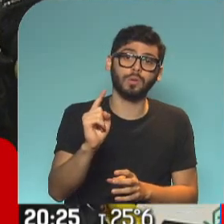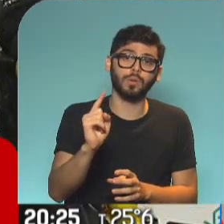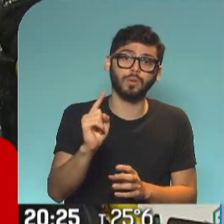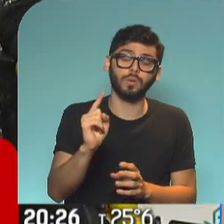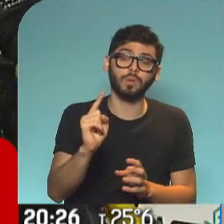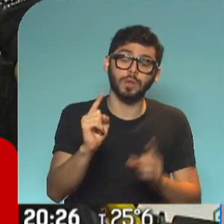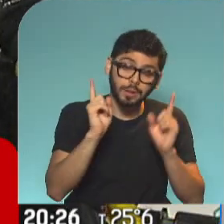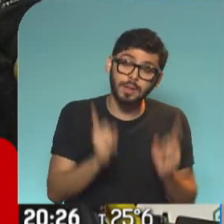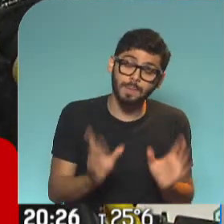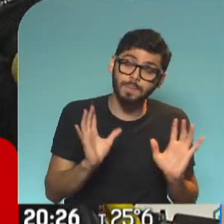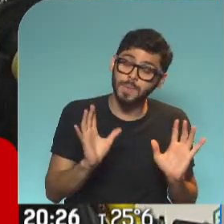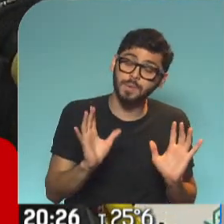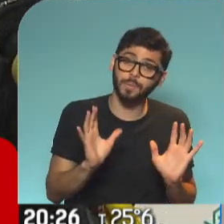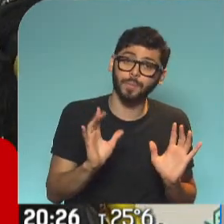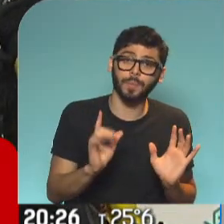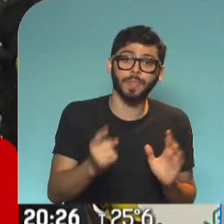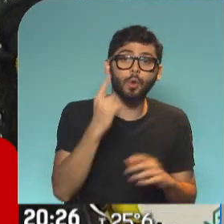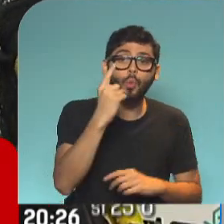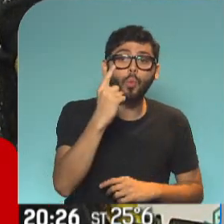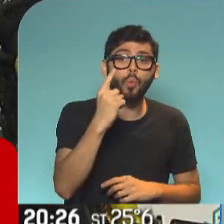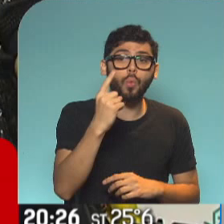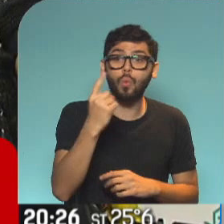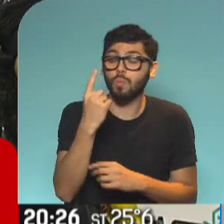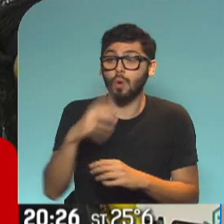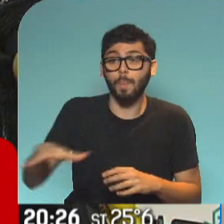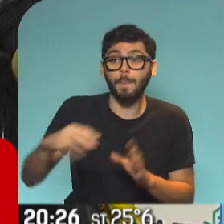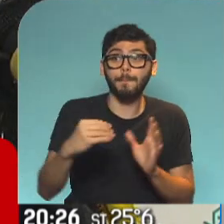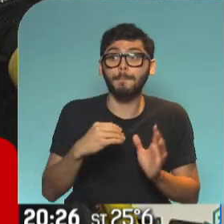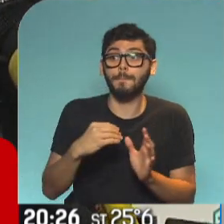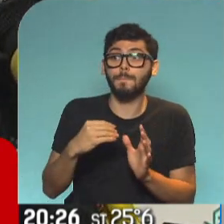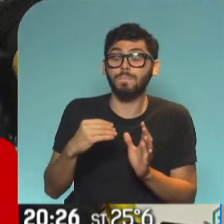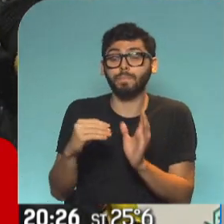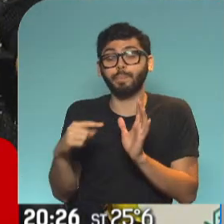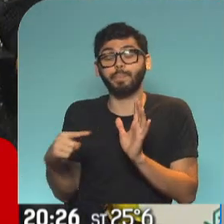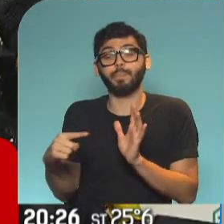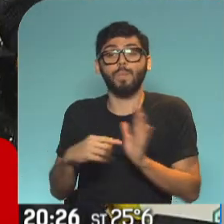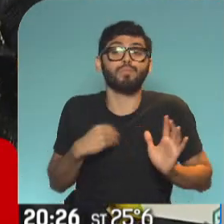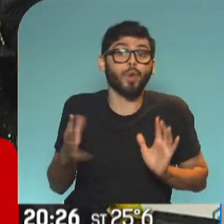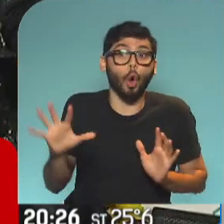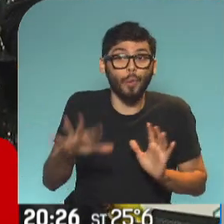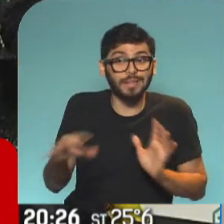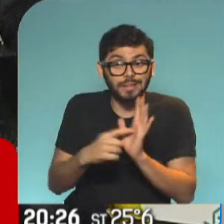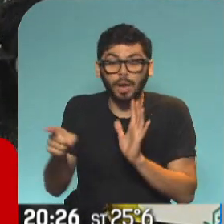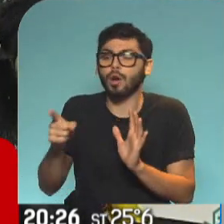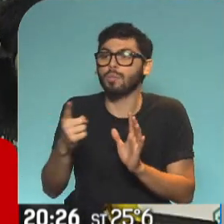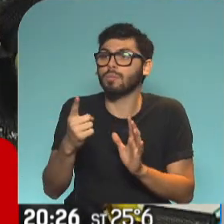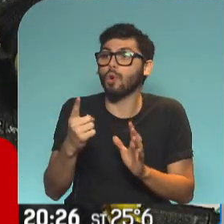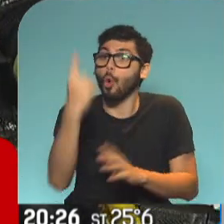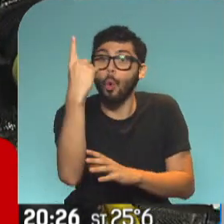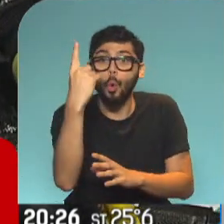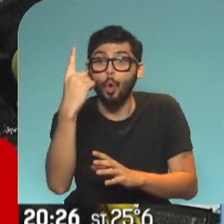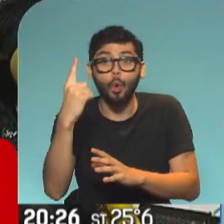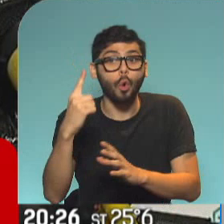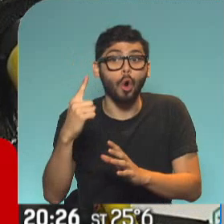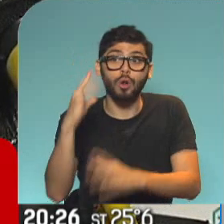otro lado, un solo delito que se produzca en la provincia de Buenos Aires a nosotros nos preocupa y lo queremos solucionar. No queremos que haya un solo delito. Para eso